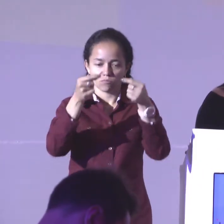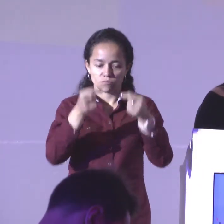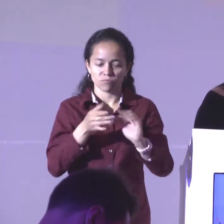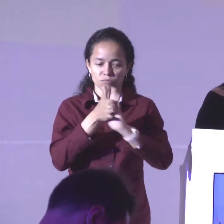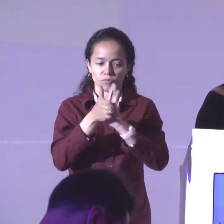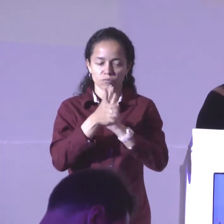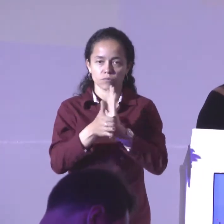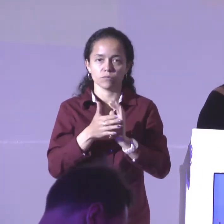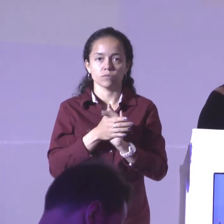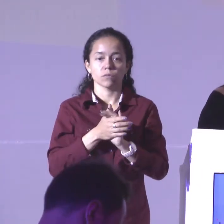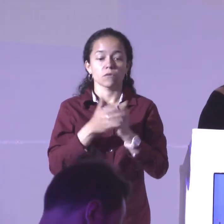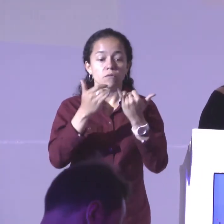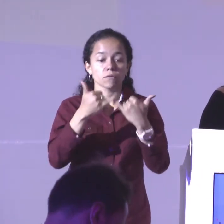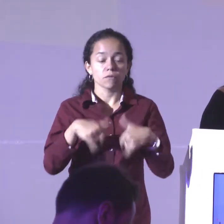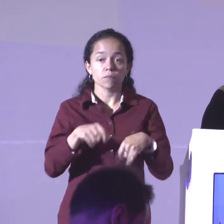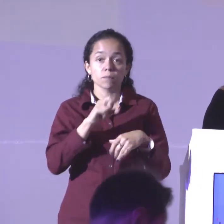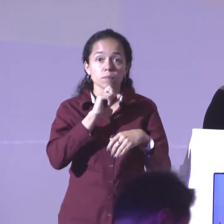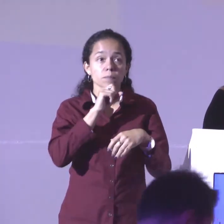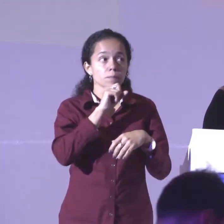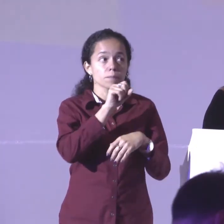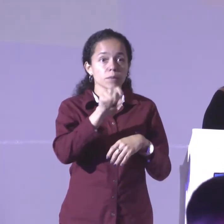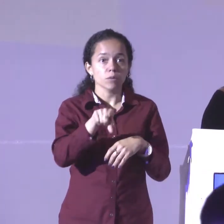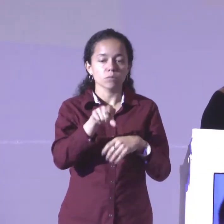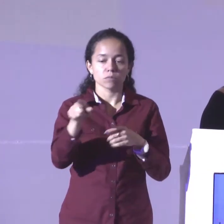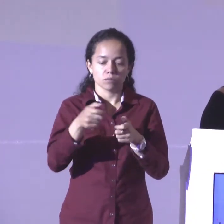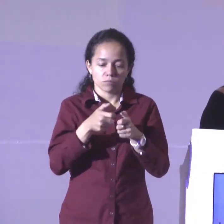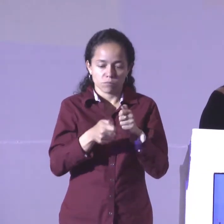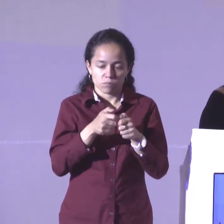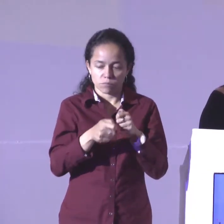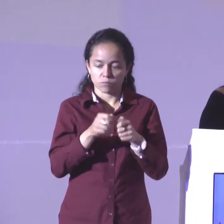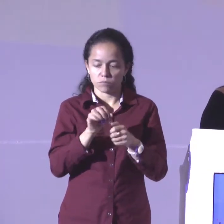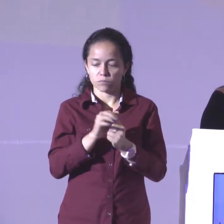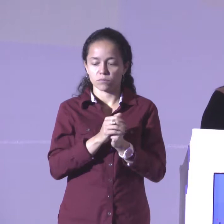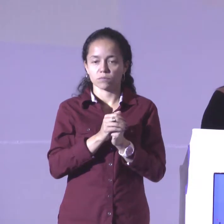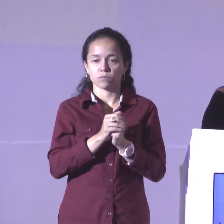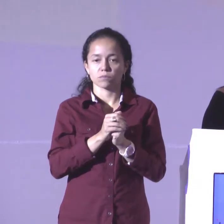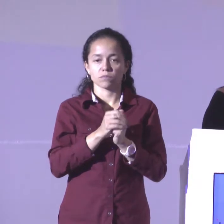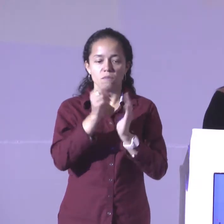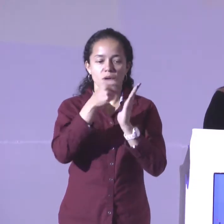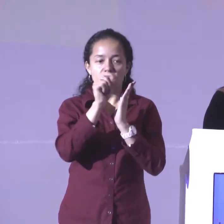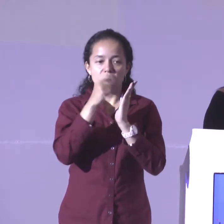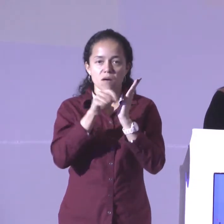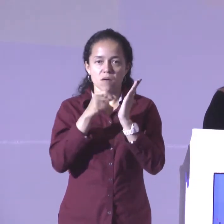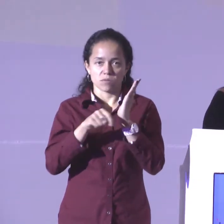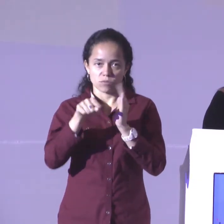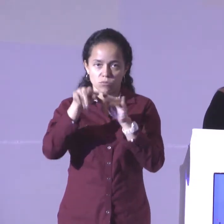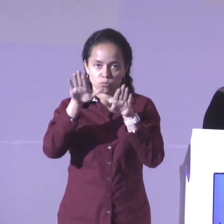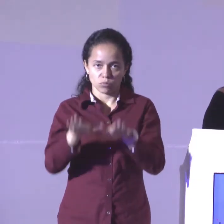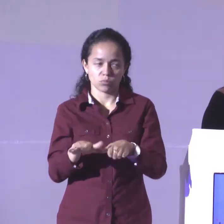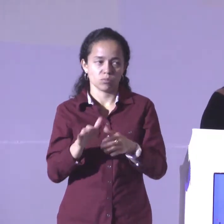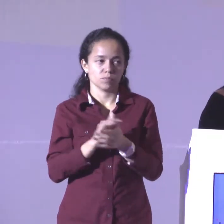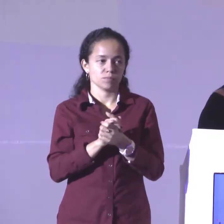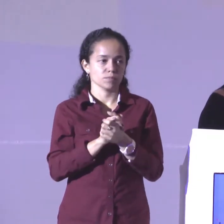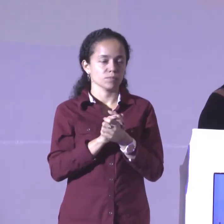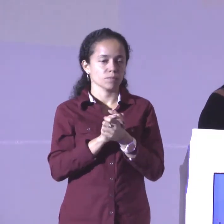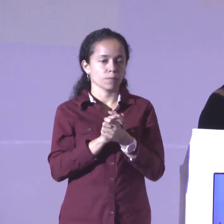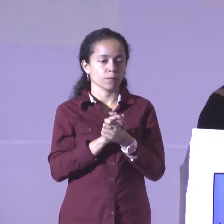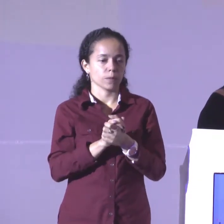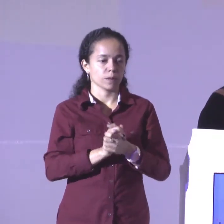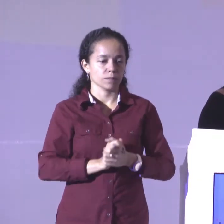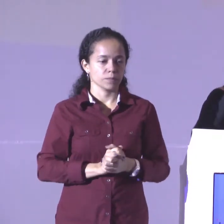cuentas. Después de escuchar la pregunta con el dispositivo, vamos a seleccionar la calificación que consideren pertinente.